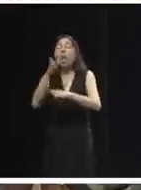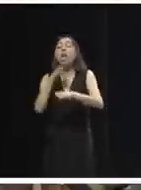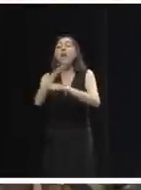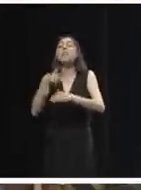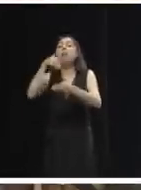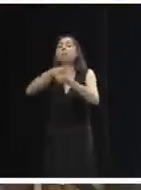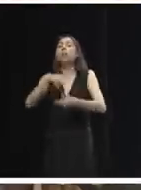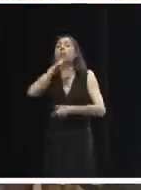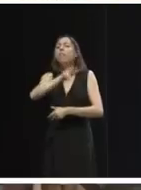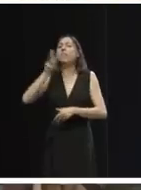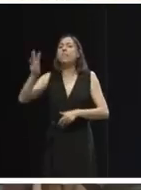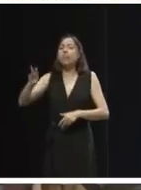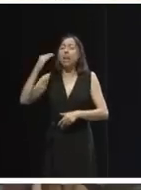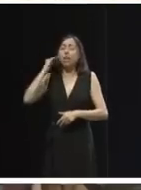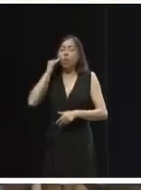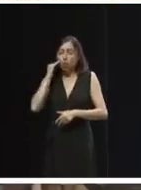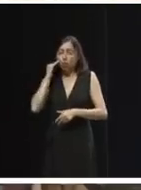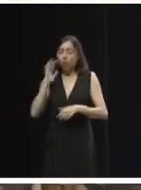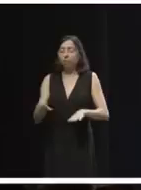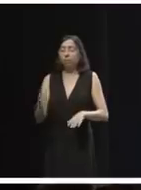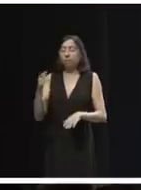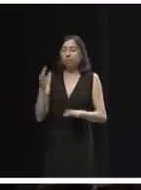mirad, termino ya.